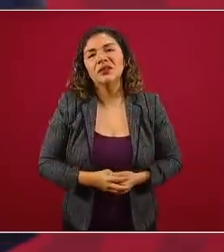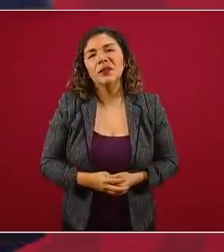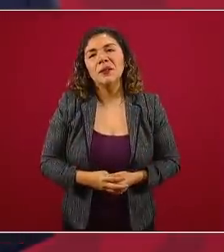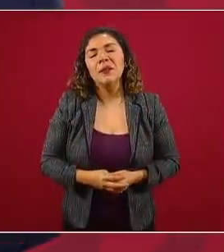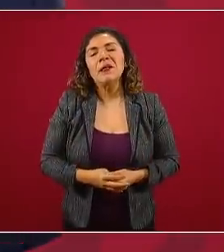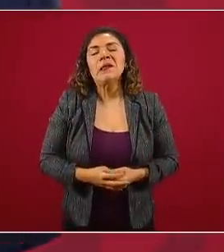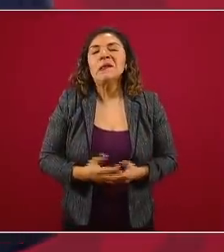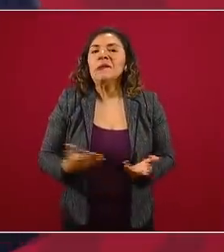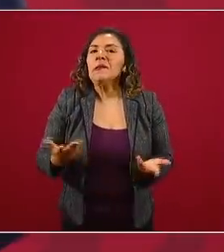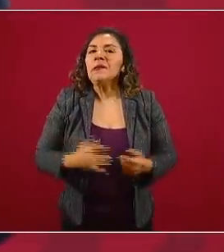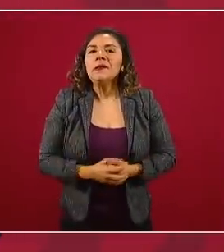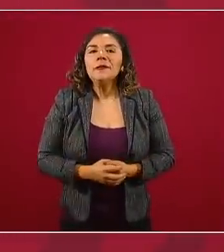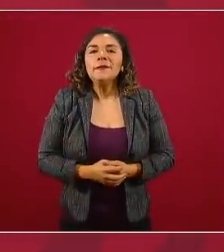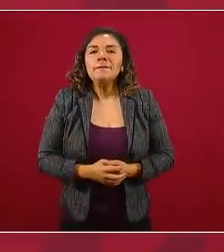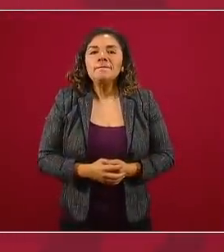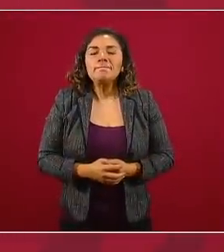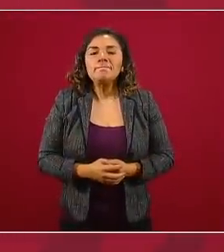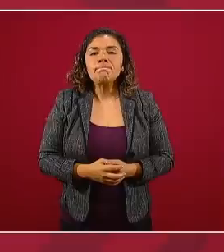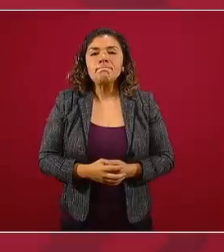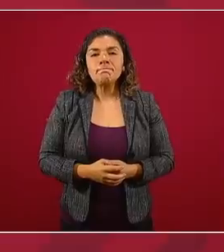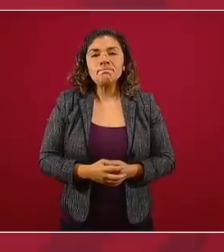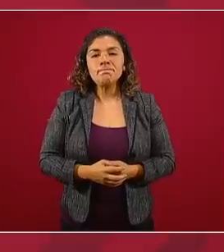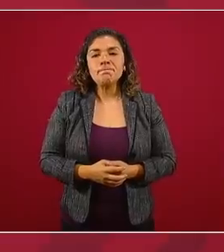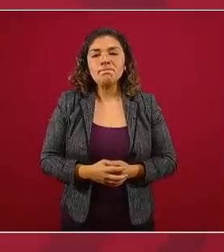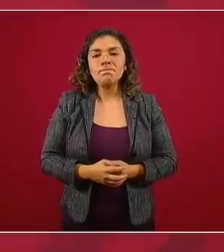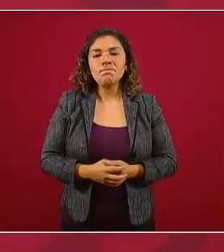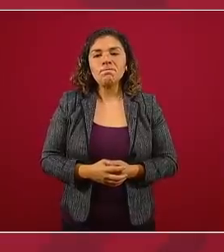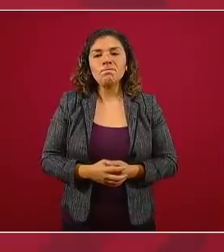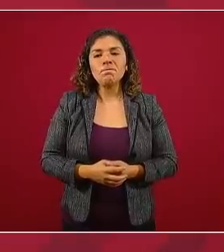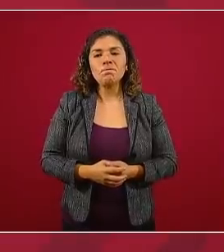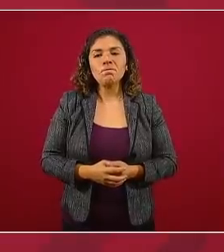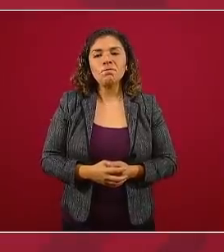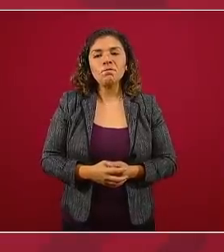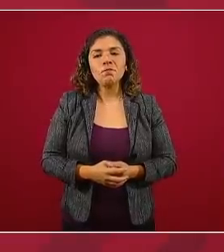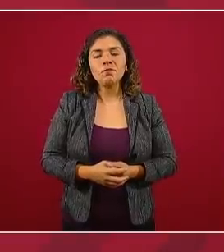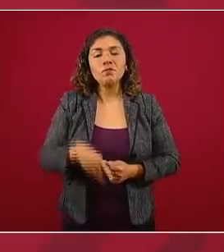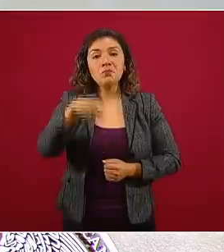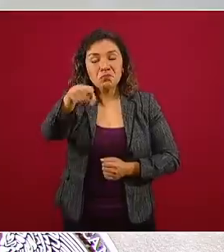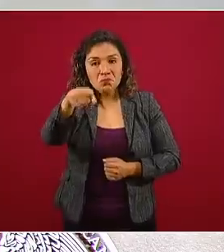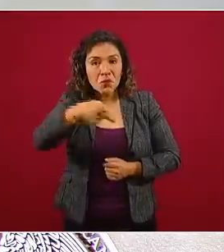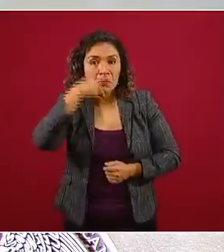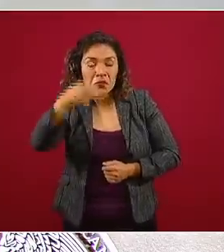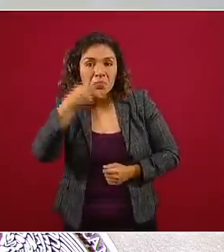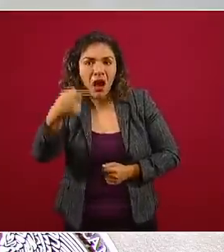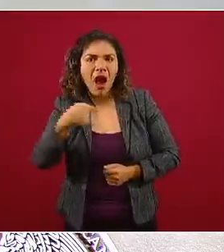bueno yo tengo otra información